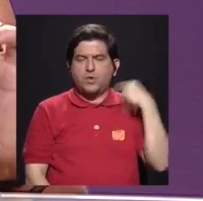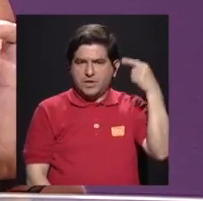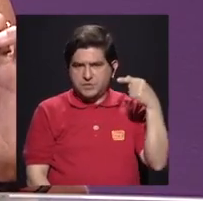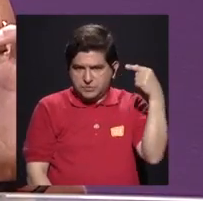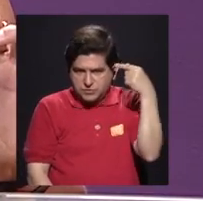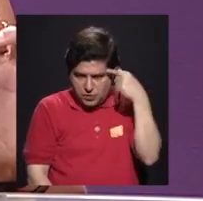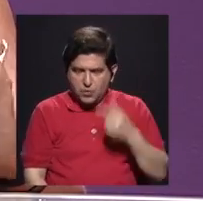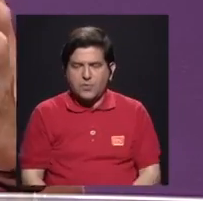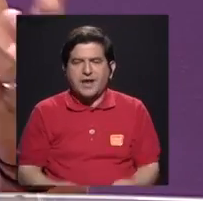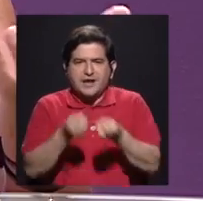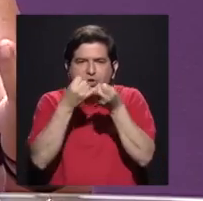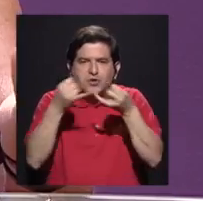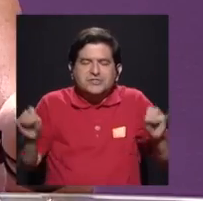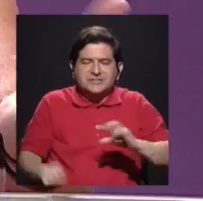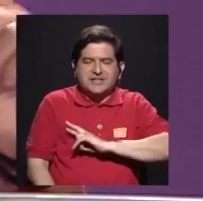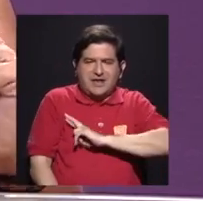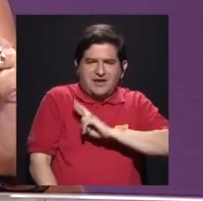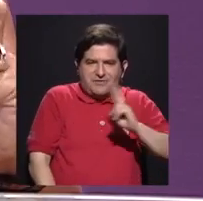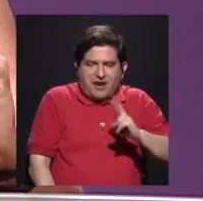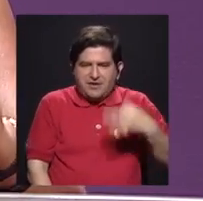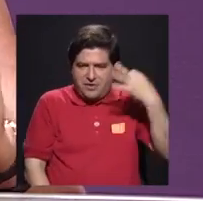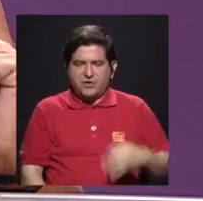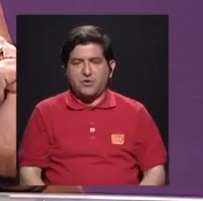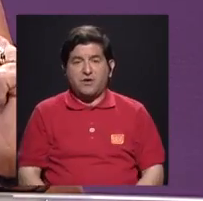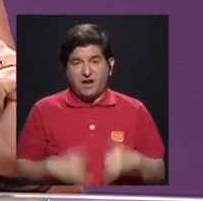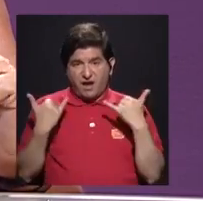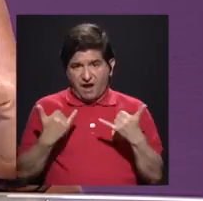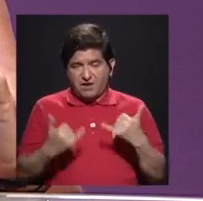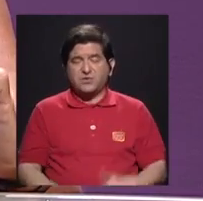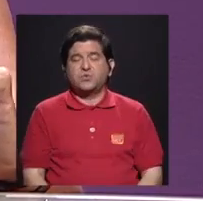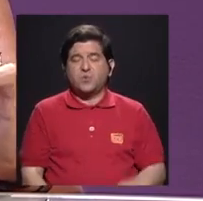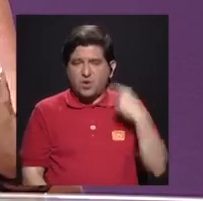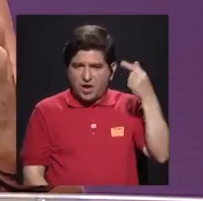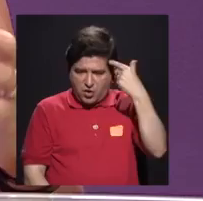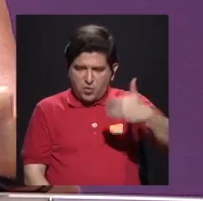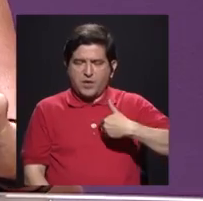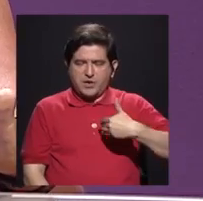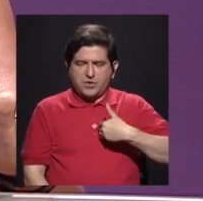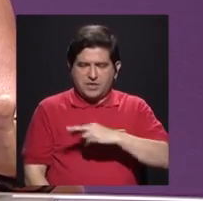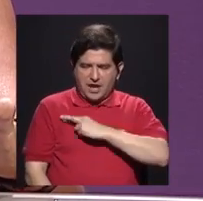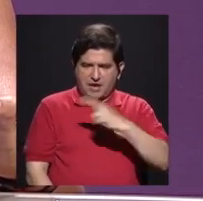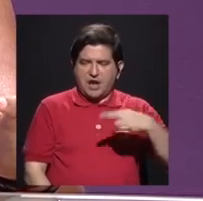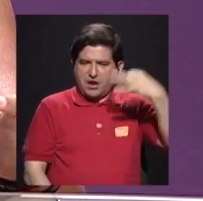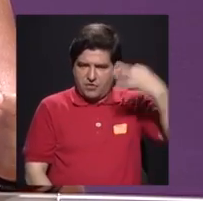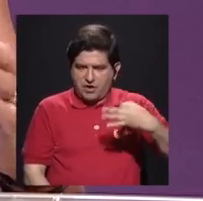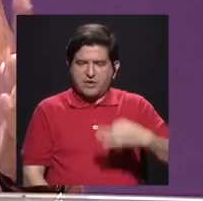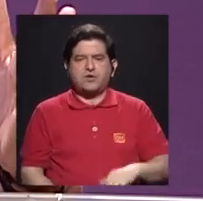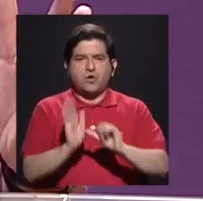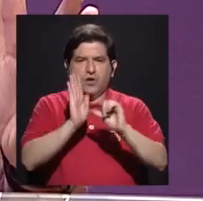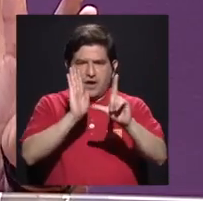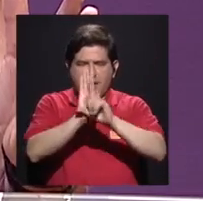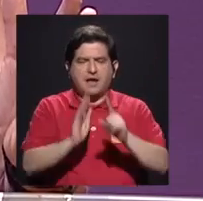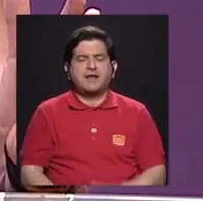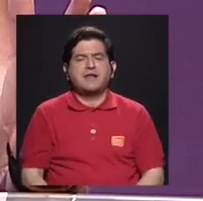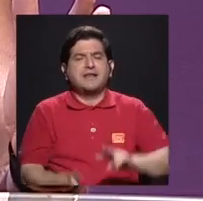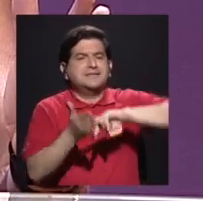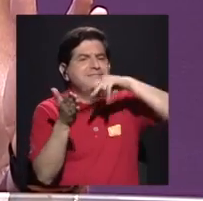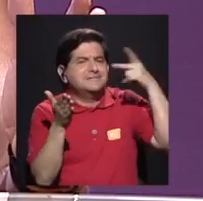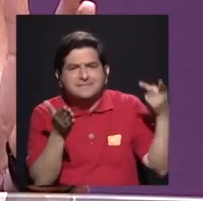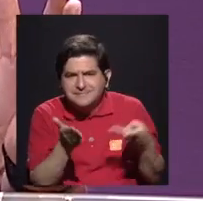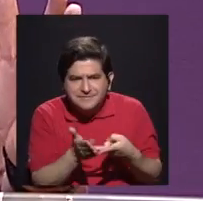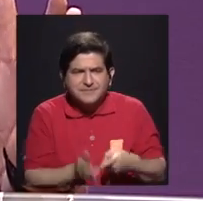un estado laico de un estado confesional que tenemos a un estado laico por parte de la asamblea legislativa se convertiría